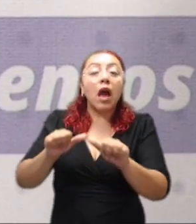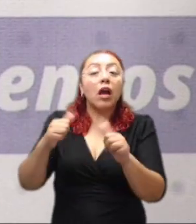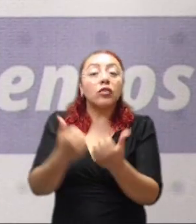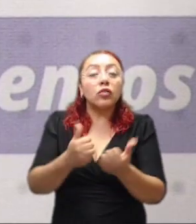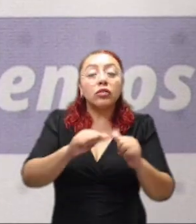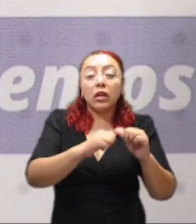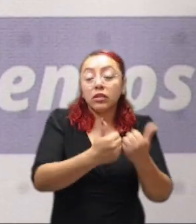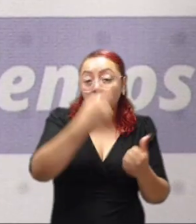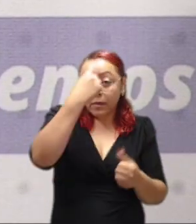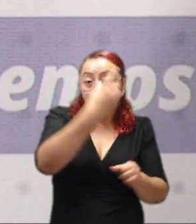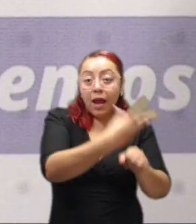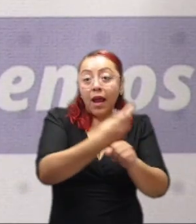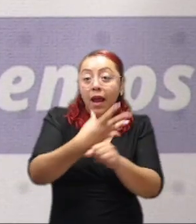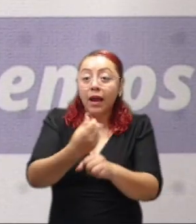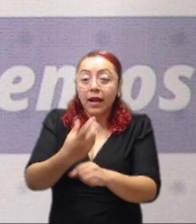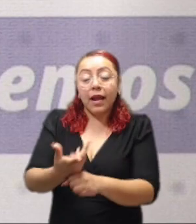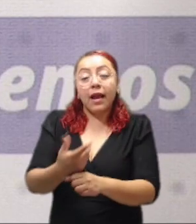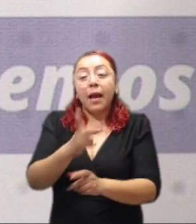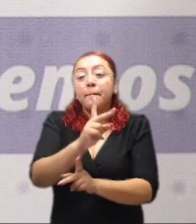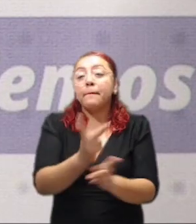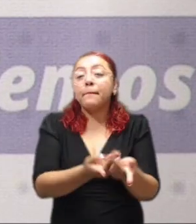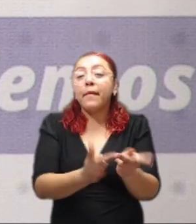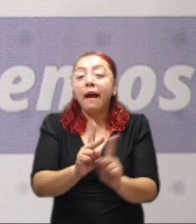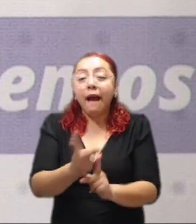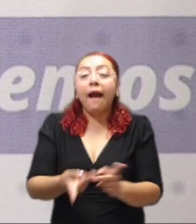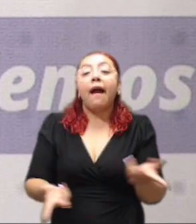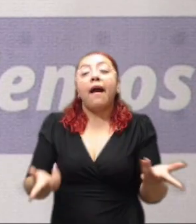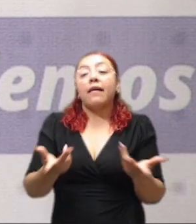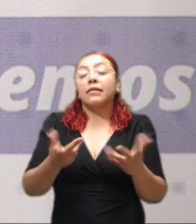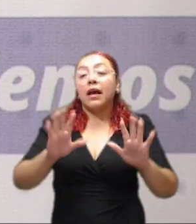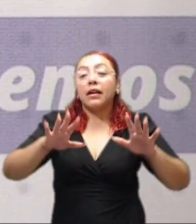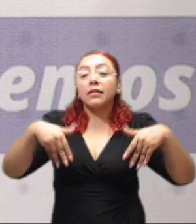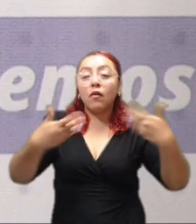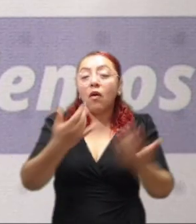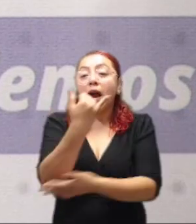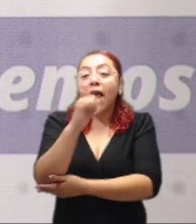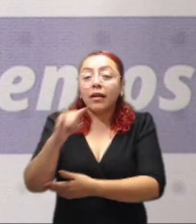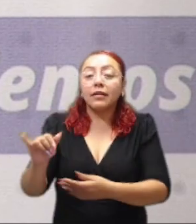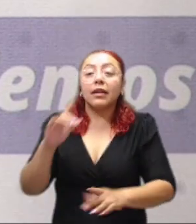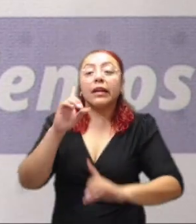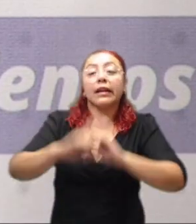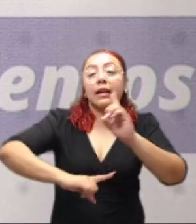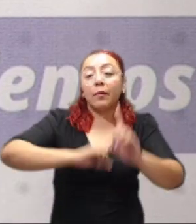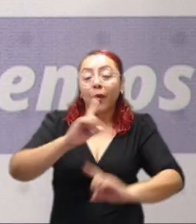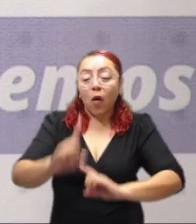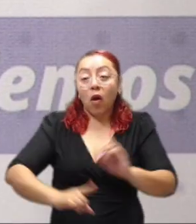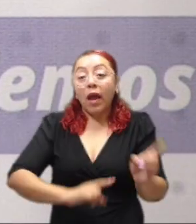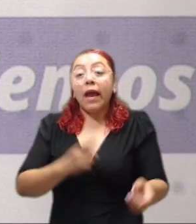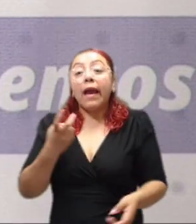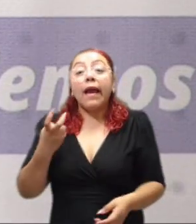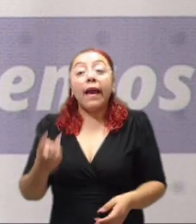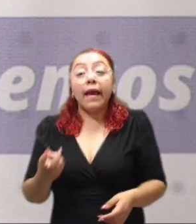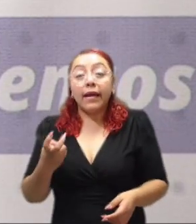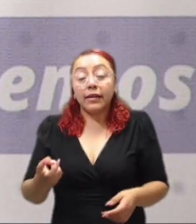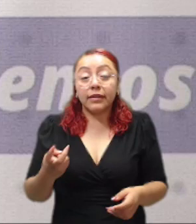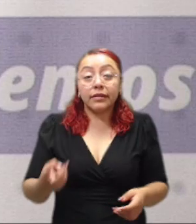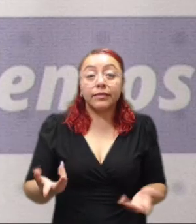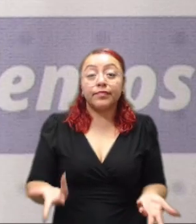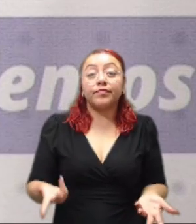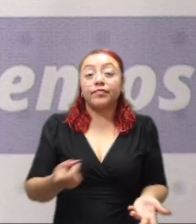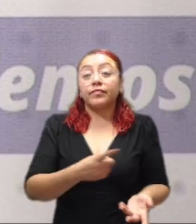áreas verdes nuestras eh áreas de uso común y nuestras áreas deportivas Tendremos que poner eh